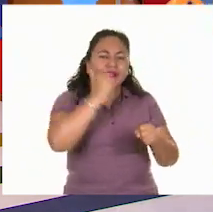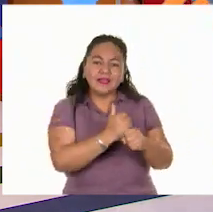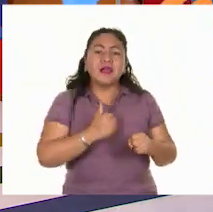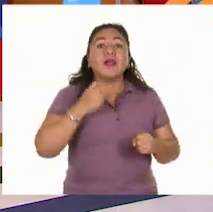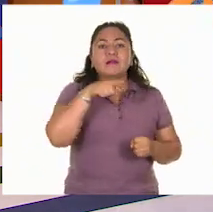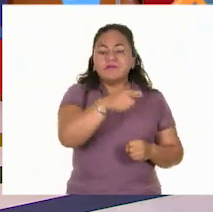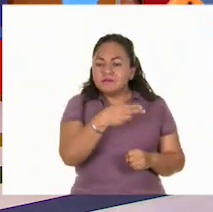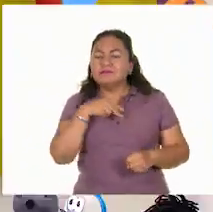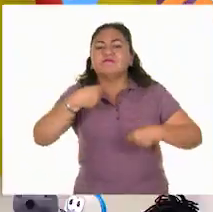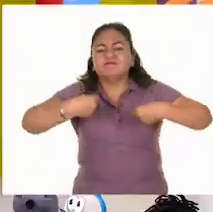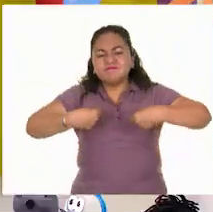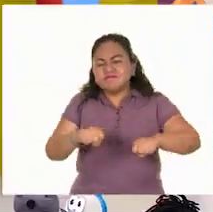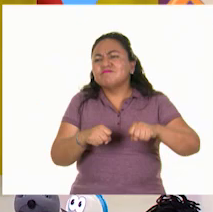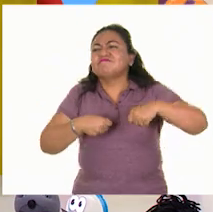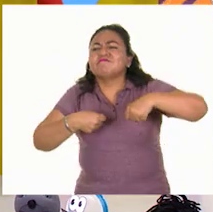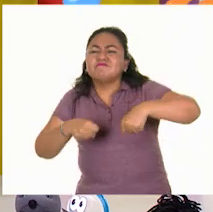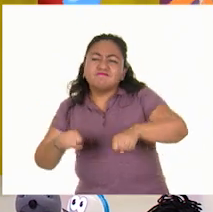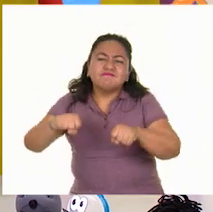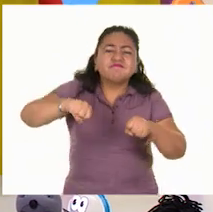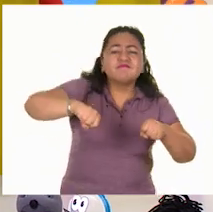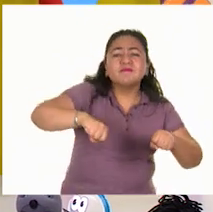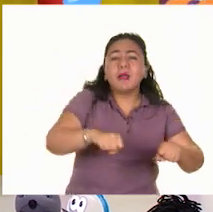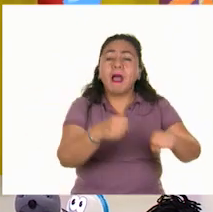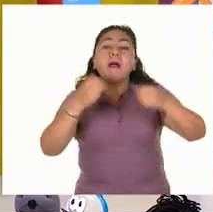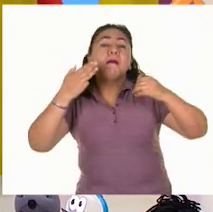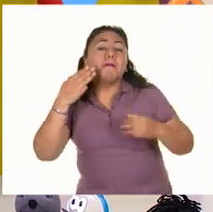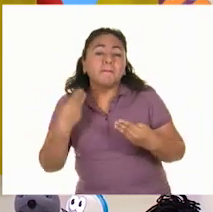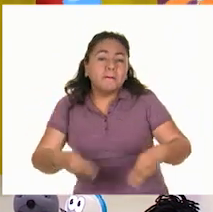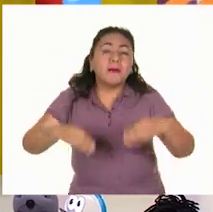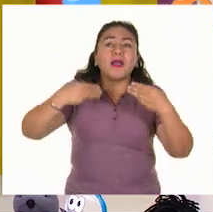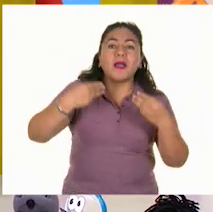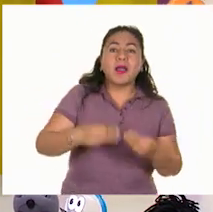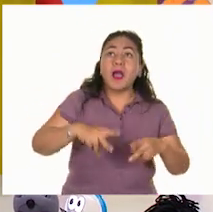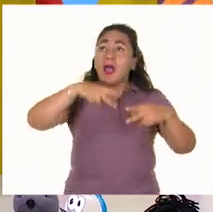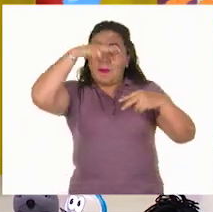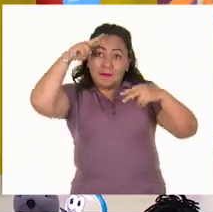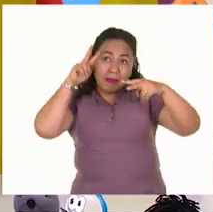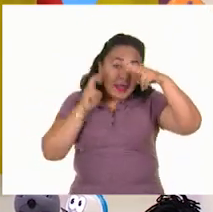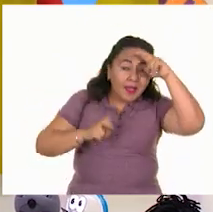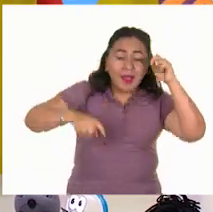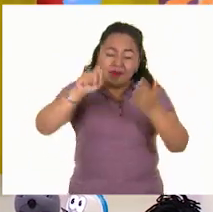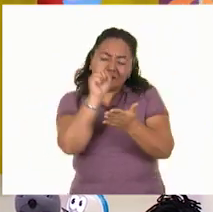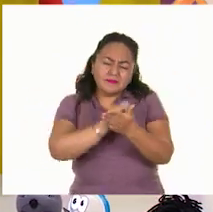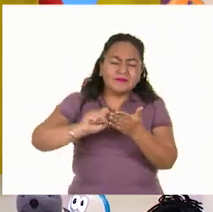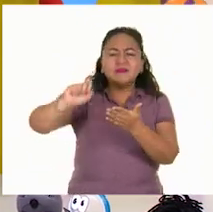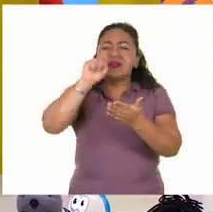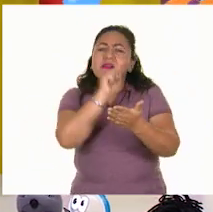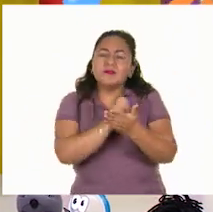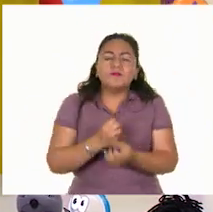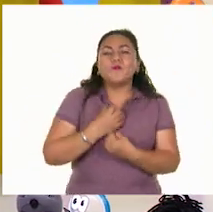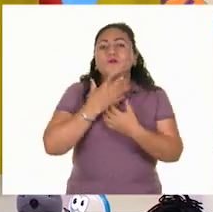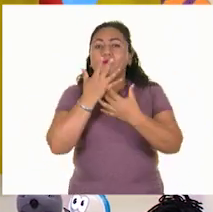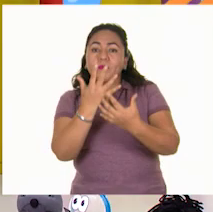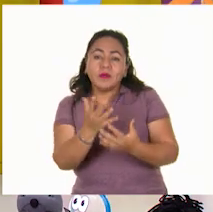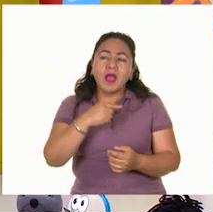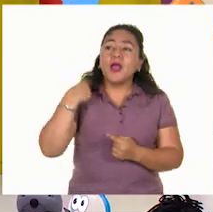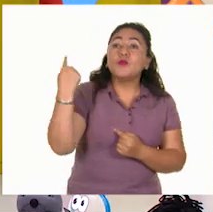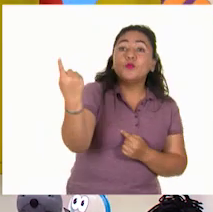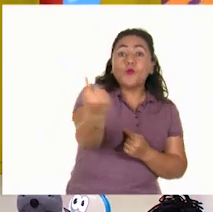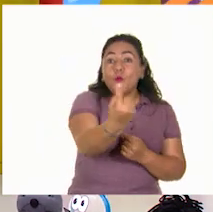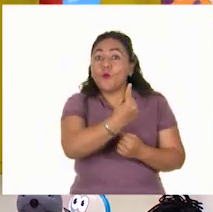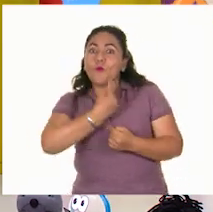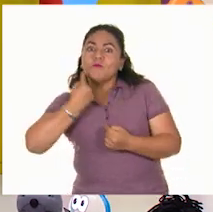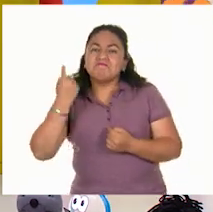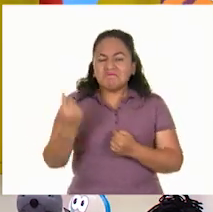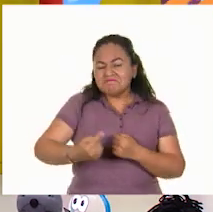Va al mercado en motoneta. Sí. En verano hace poeta. Sí. Y con todo el mundo es...